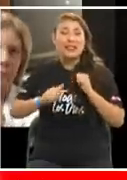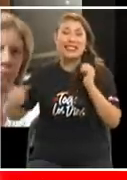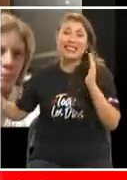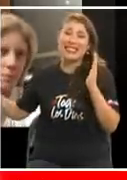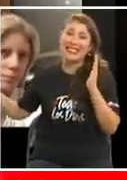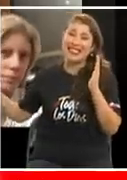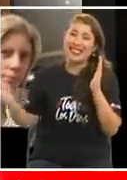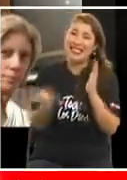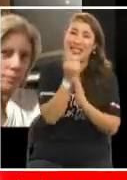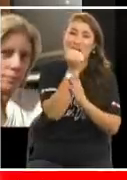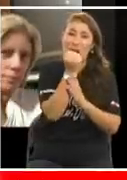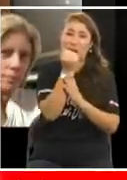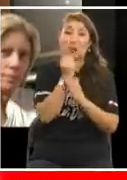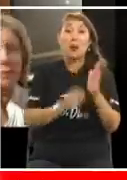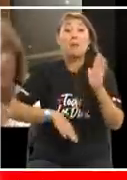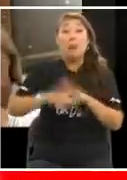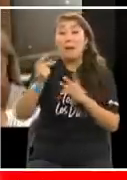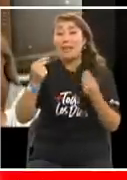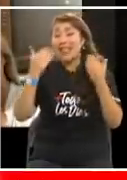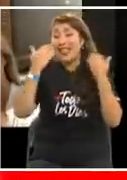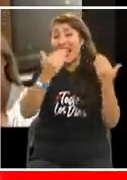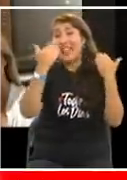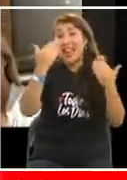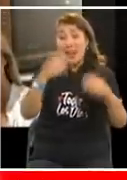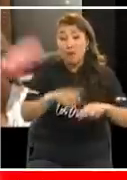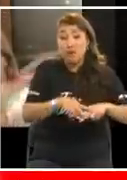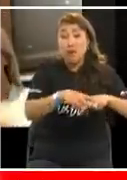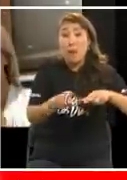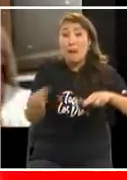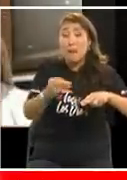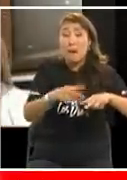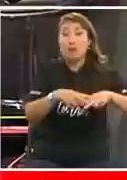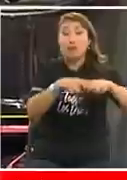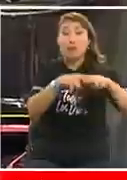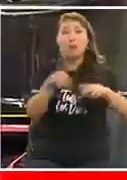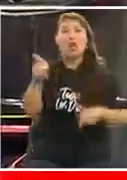Muy bien. Más dinero que se suma a la cuenta. Me gusta porque ellos no desafinan.